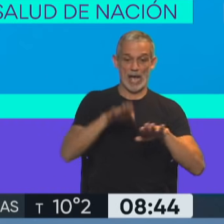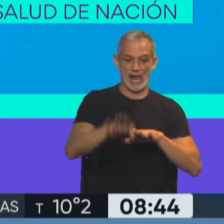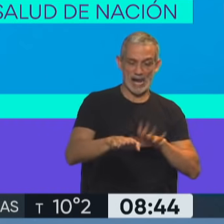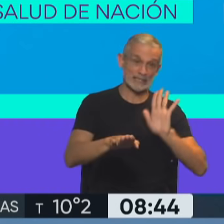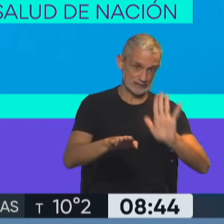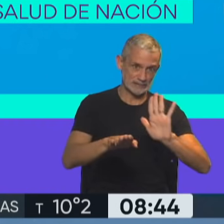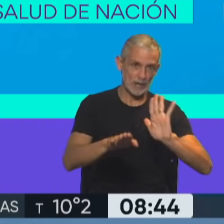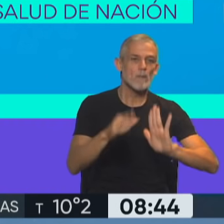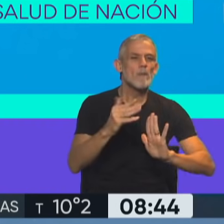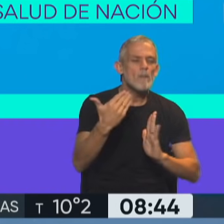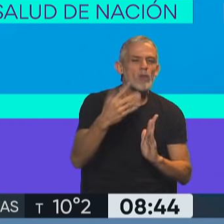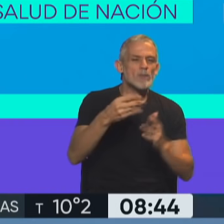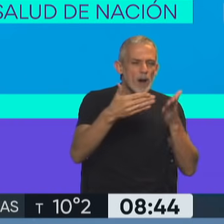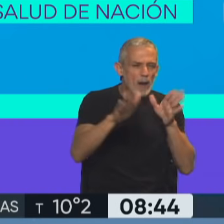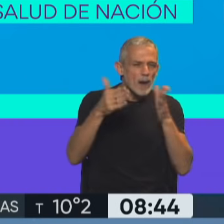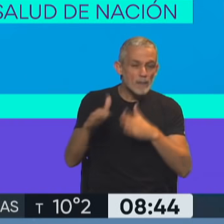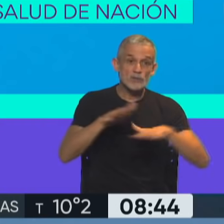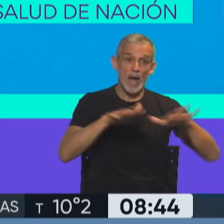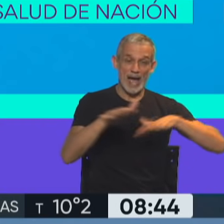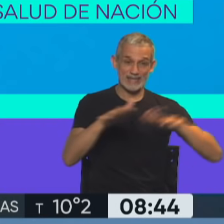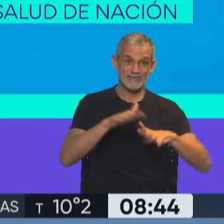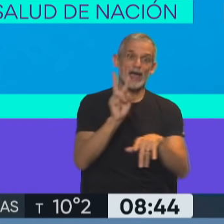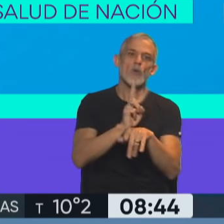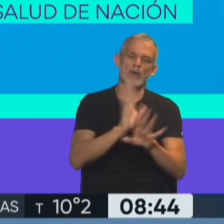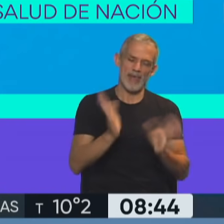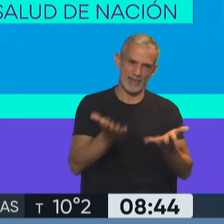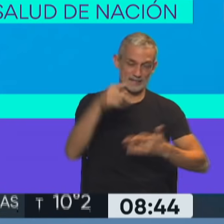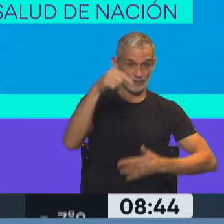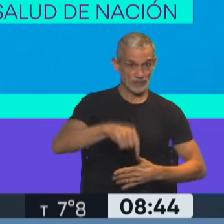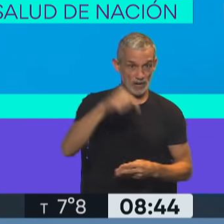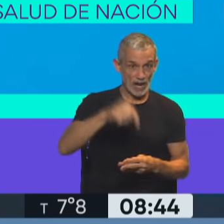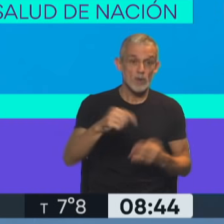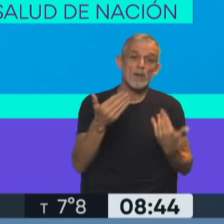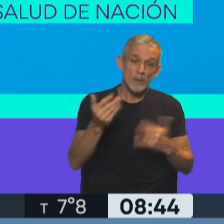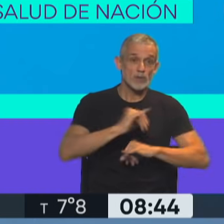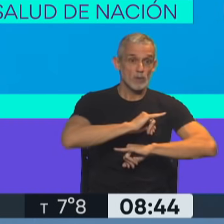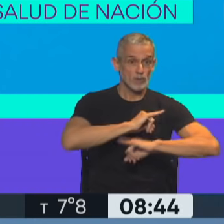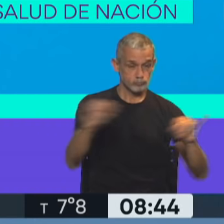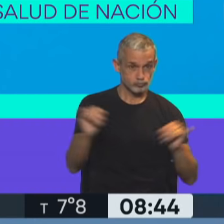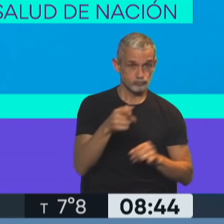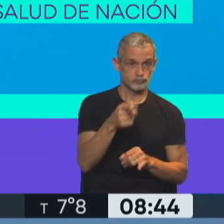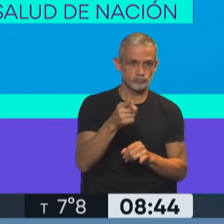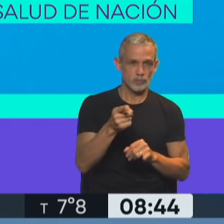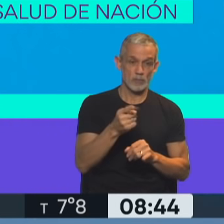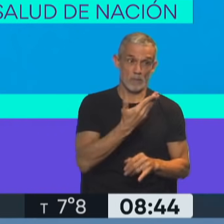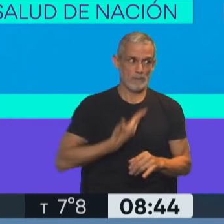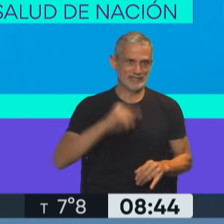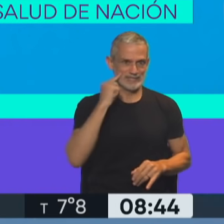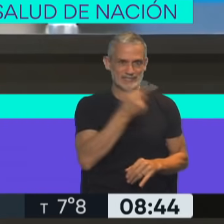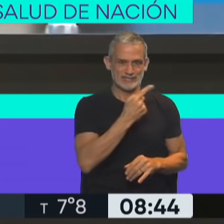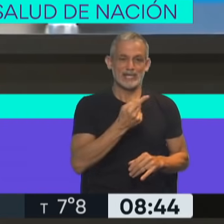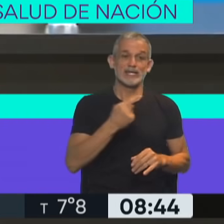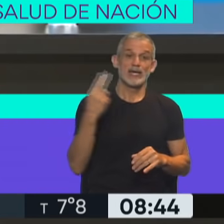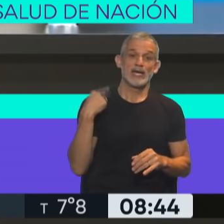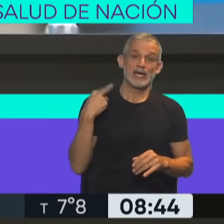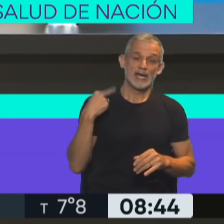en las aperturas de actividades cuidadas. Por eso podemos avanzar firmemente, por instrucción del presidente, del jefe